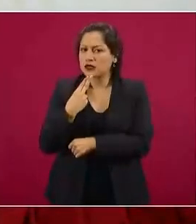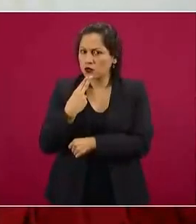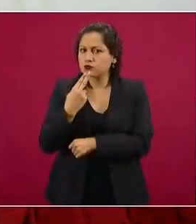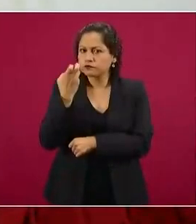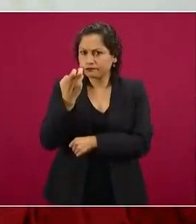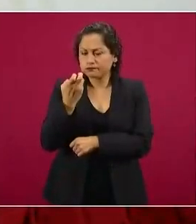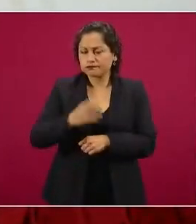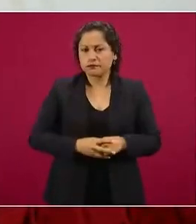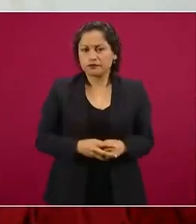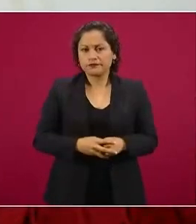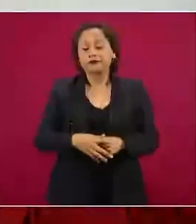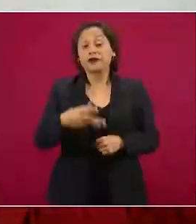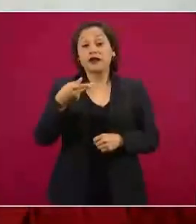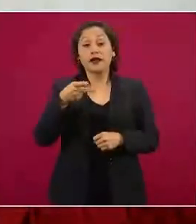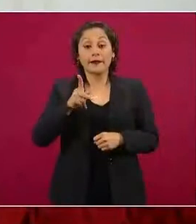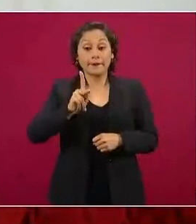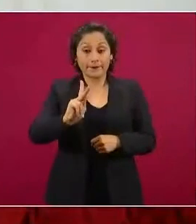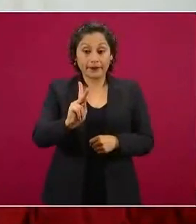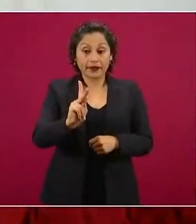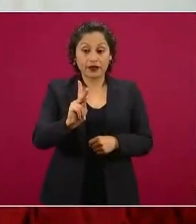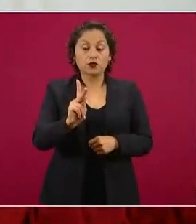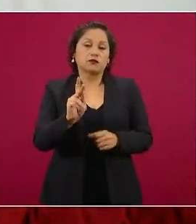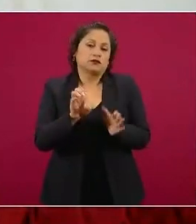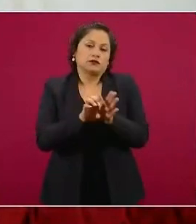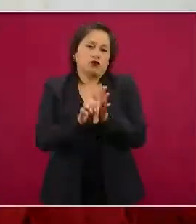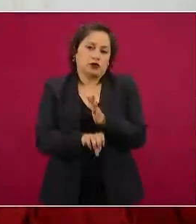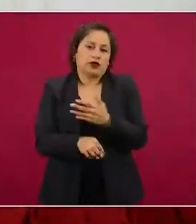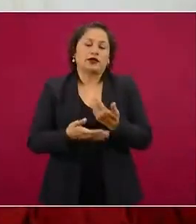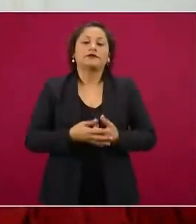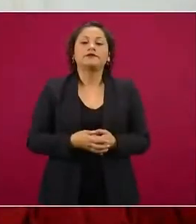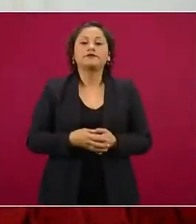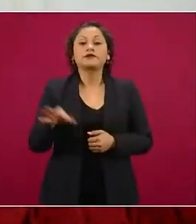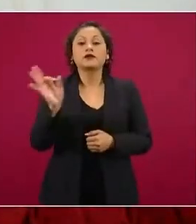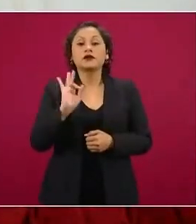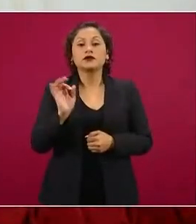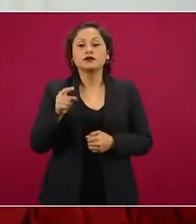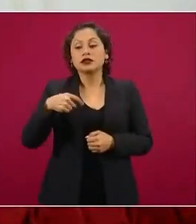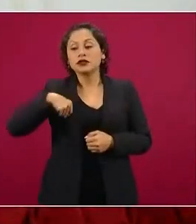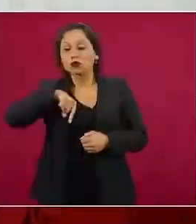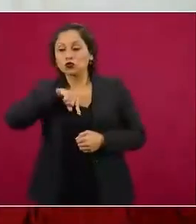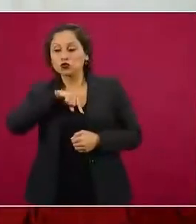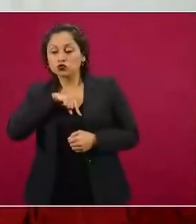Lo malo es cuando sesgan el resultado por intereses,